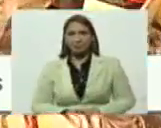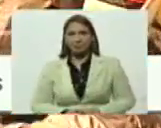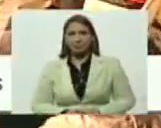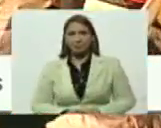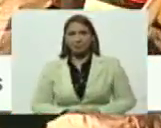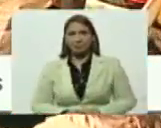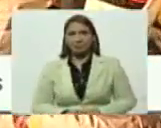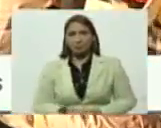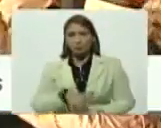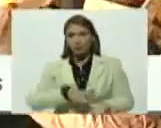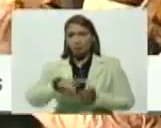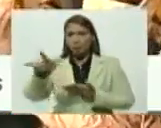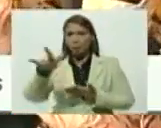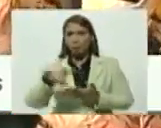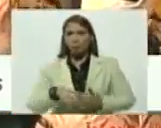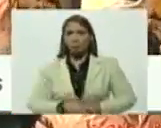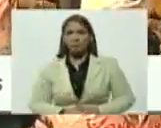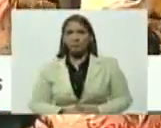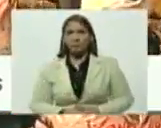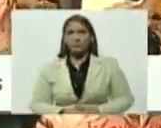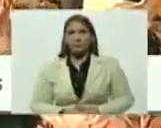En Telegram.